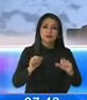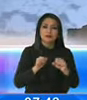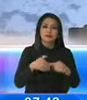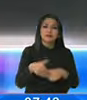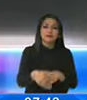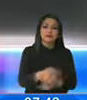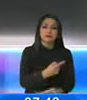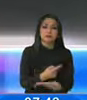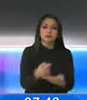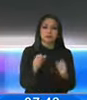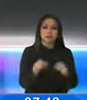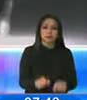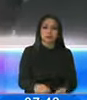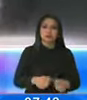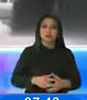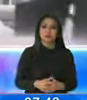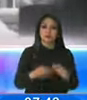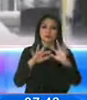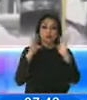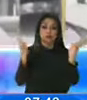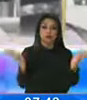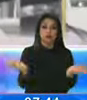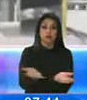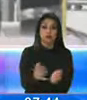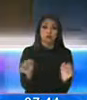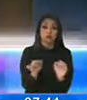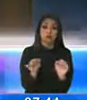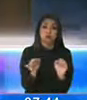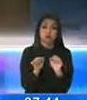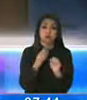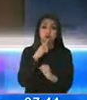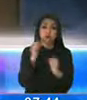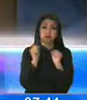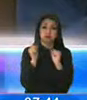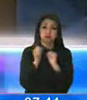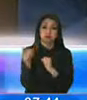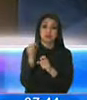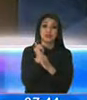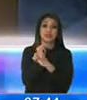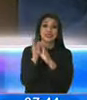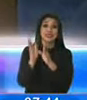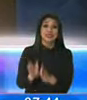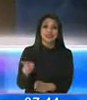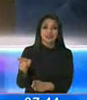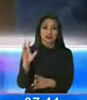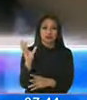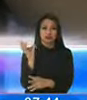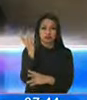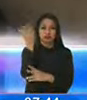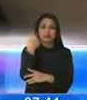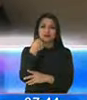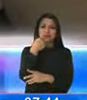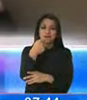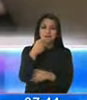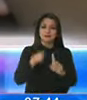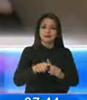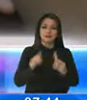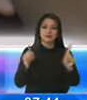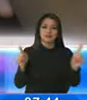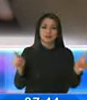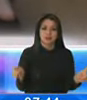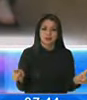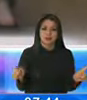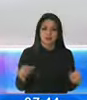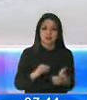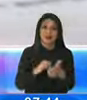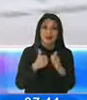de esta semana. Pese a que alrededor del mundo se viven temperaturas extremas, el ingeniero geólogo Jorge Bustillos indica que se trata de un episodio cíclico que ocurre